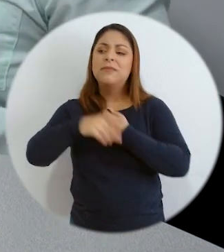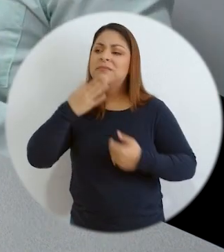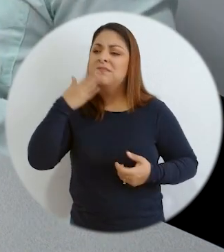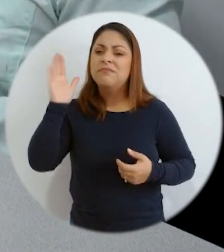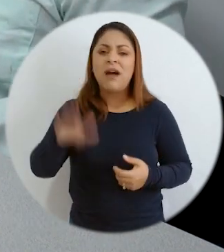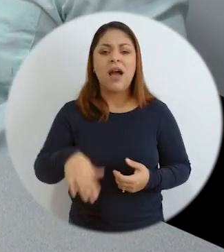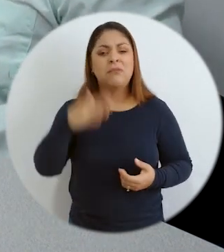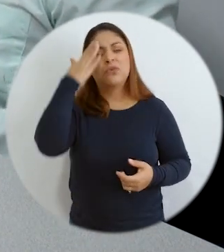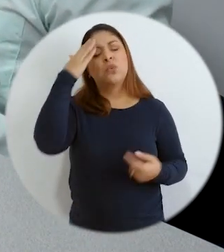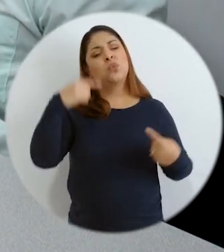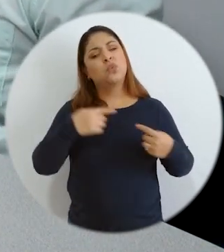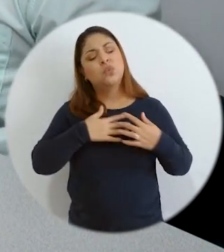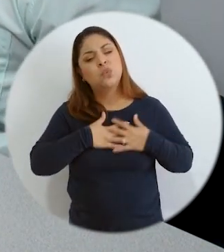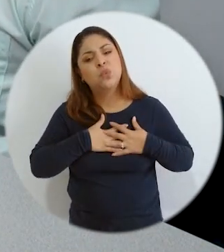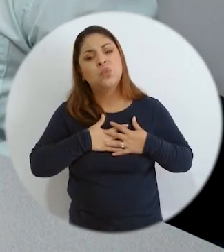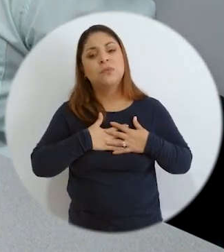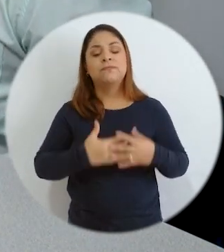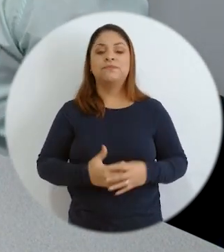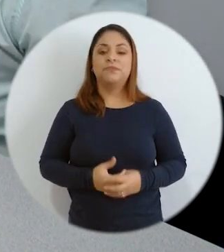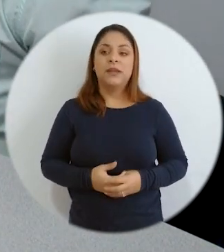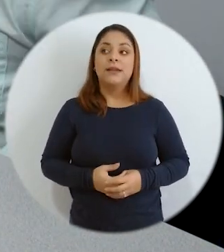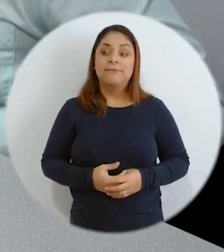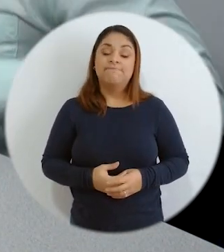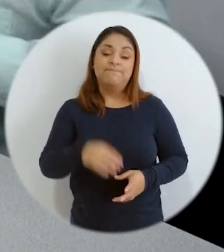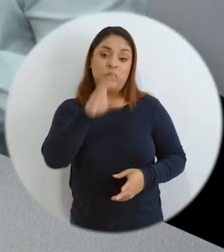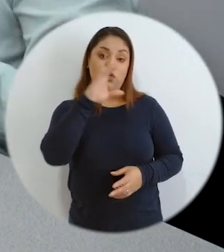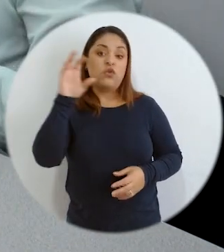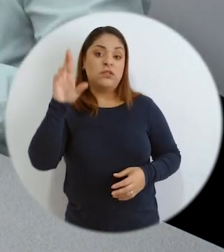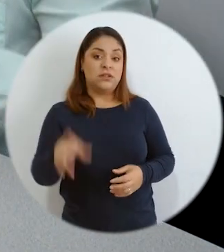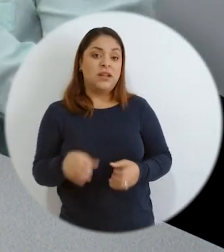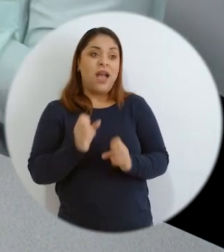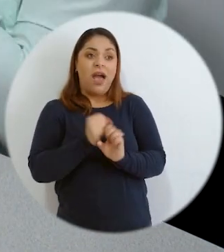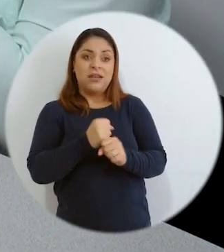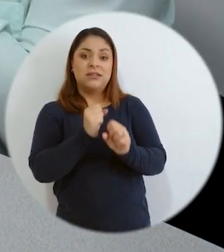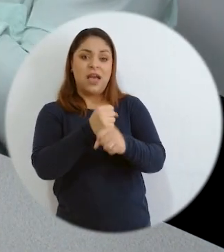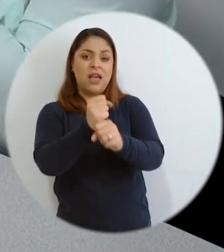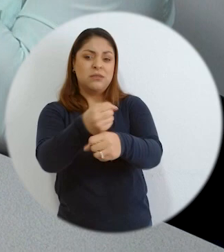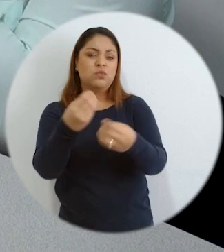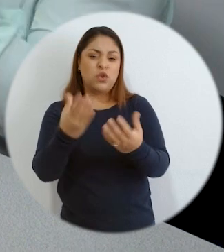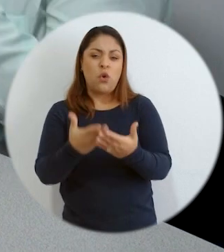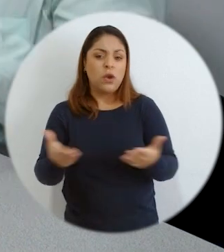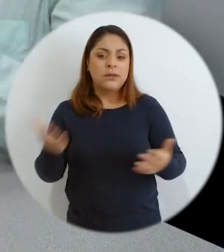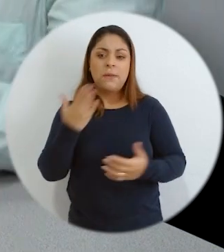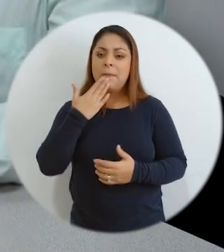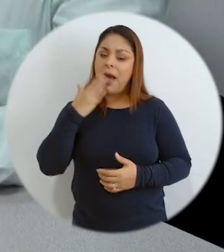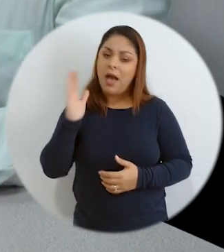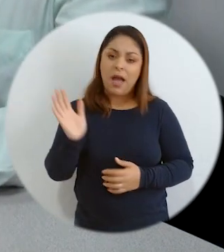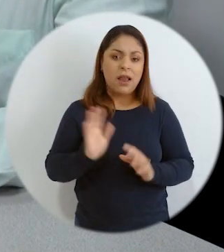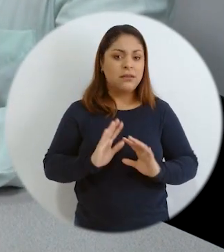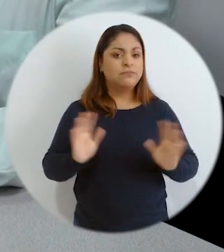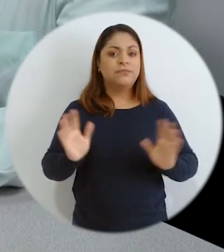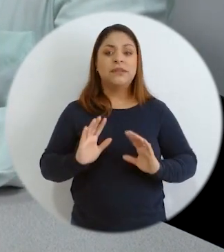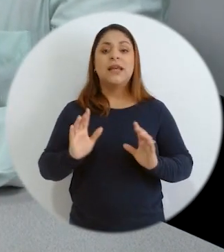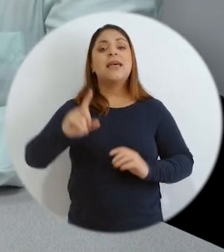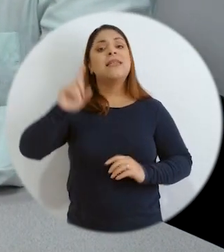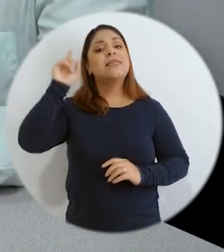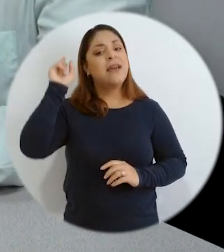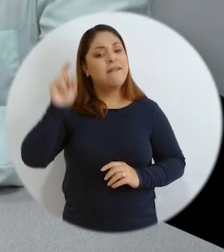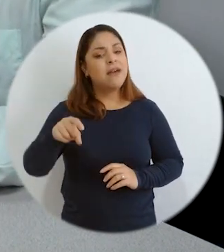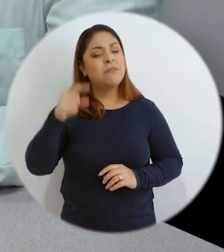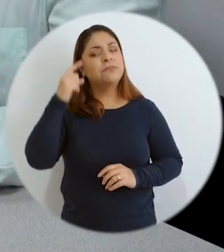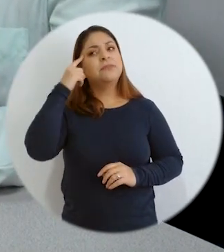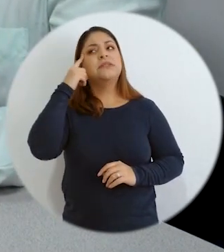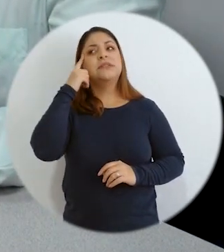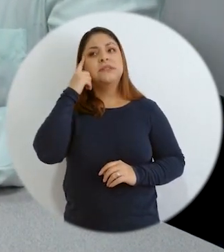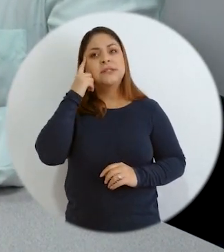como país que nos lleva a este tipo de estadísticas tan dolorosas? Yo creo que estamos haciendo muchas cosas mal. Pienso que hay que distinguir también entre los factores,